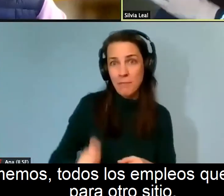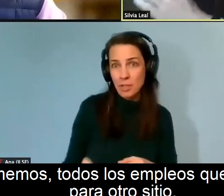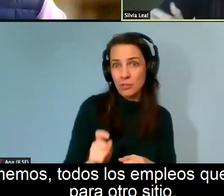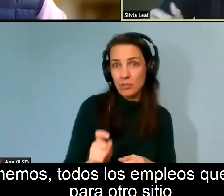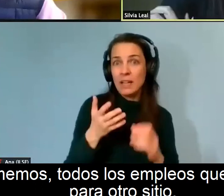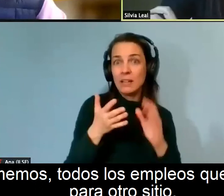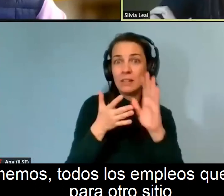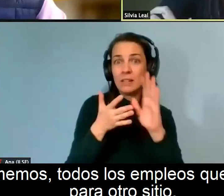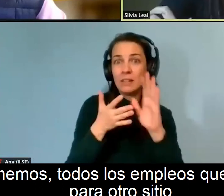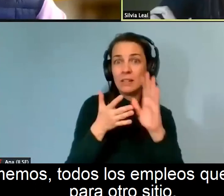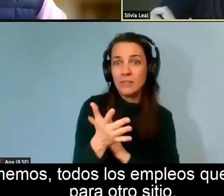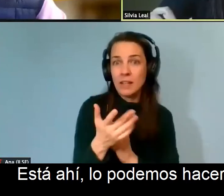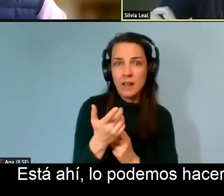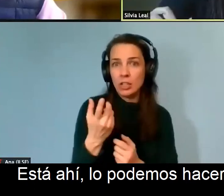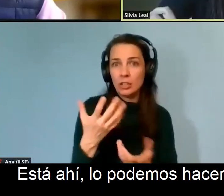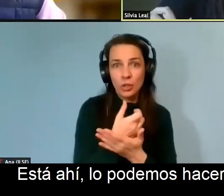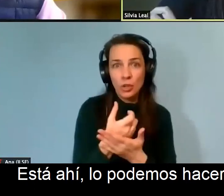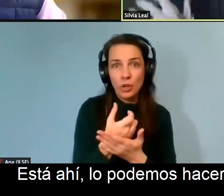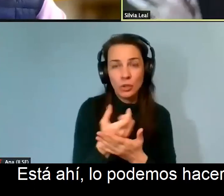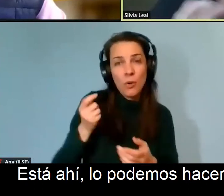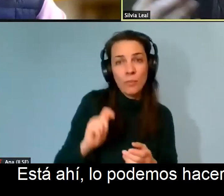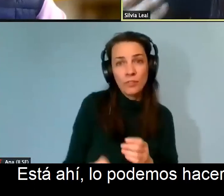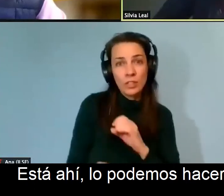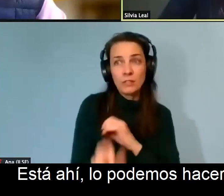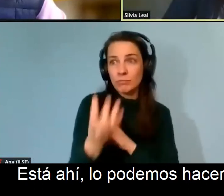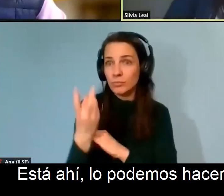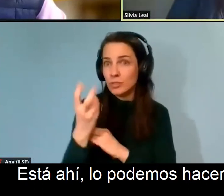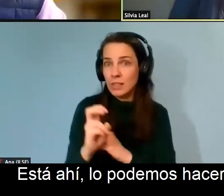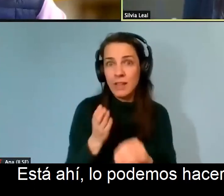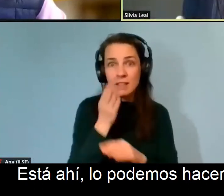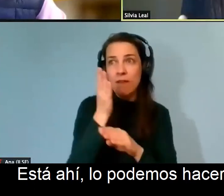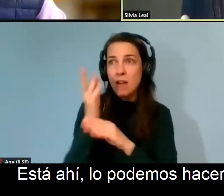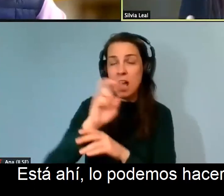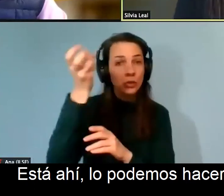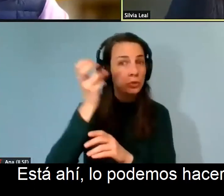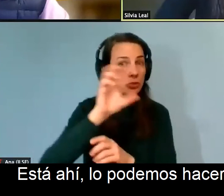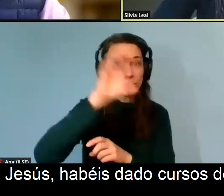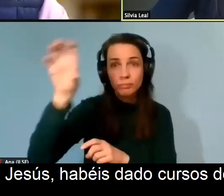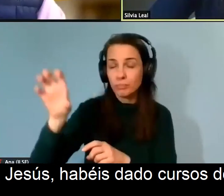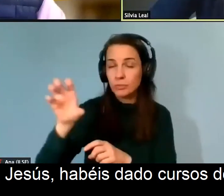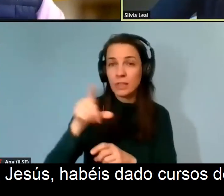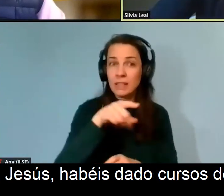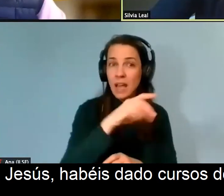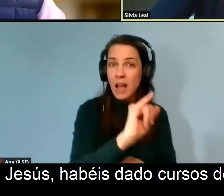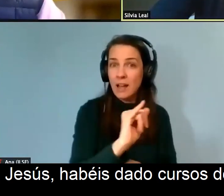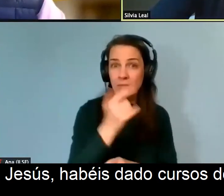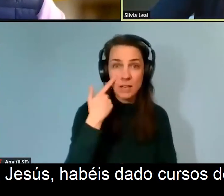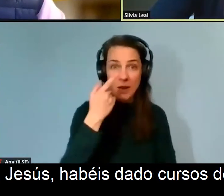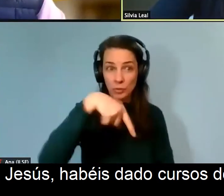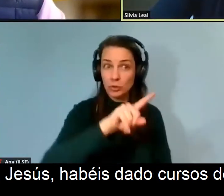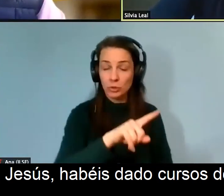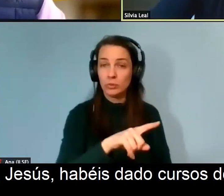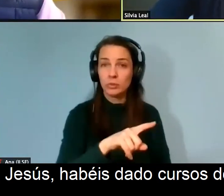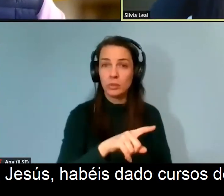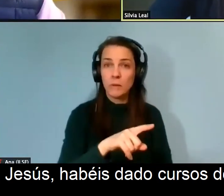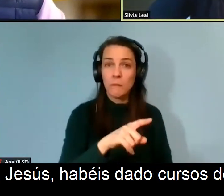sitio. Y eso me preocupa. Y que está ahí, que lo podemos hacer. Mira, vosotros, Jesús,